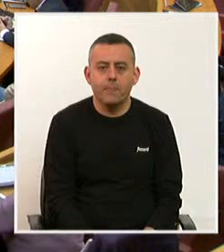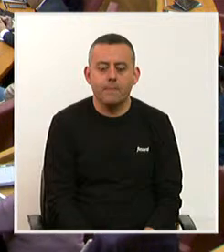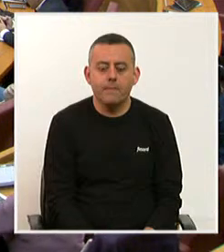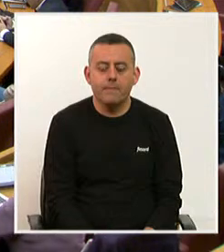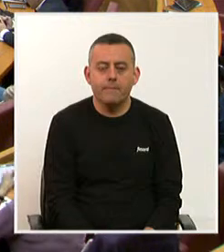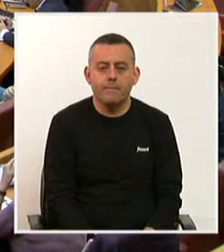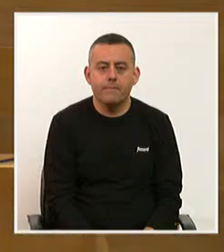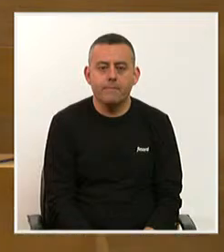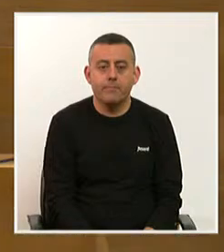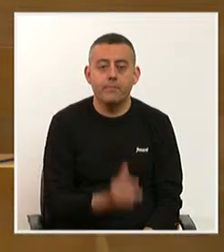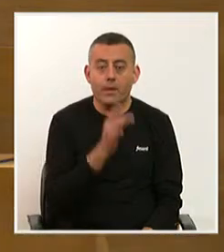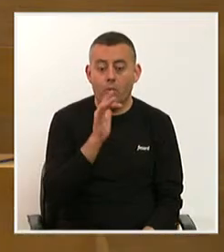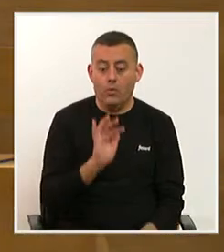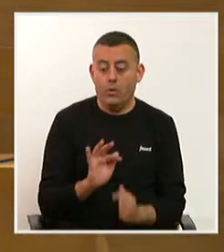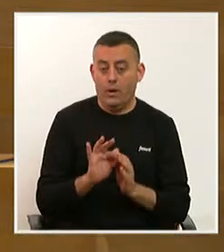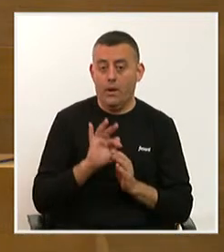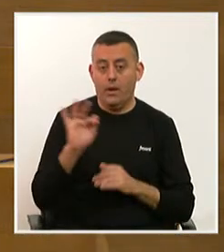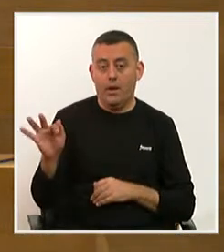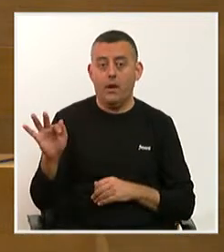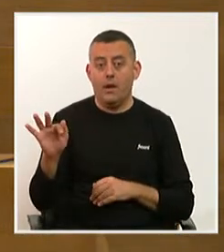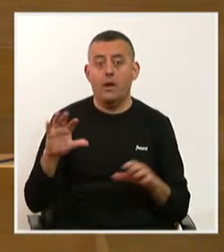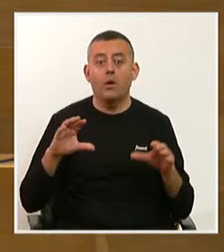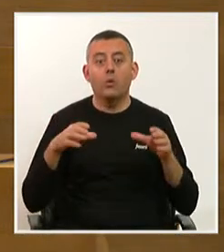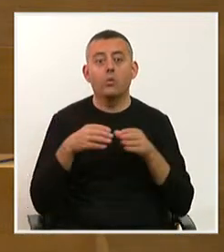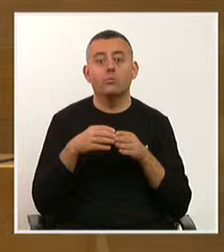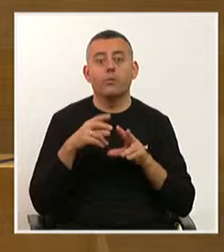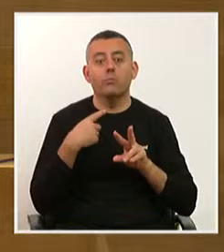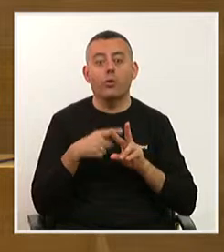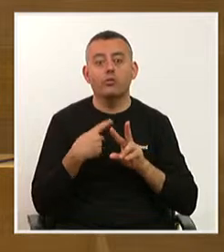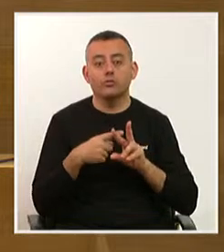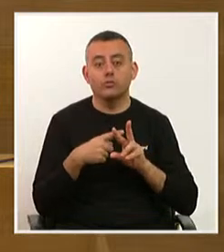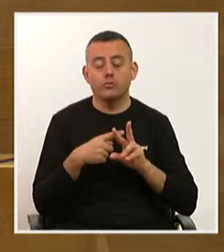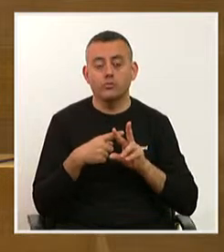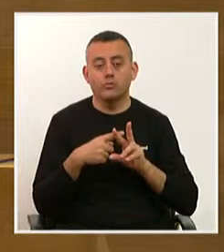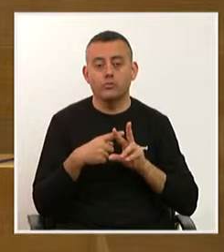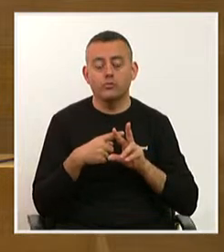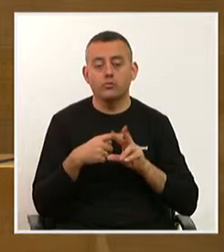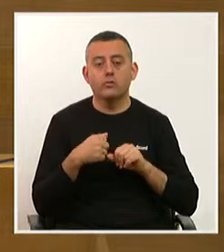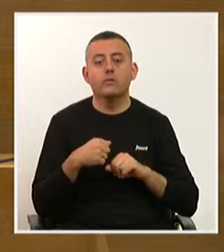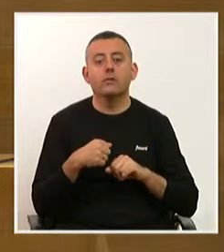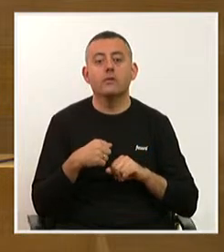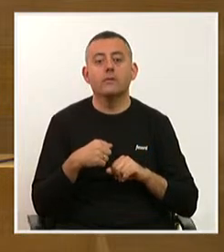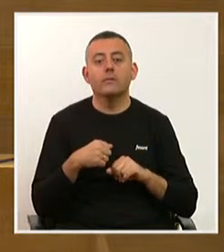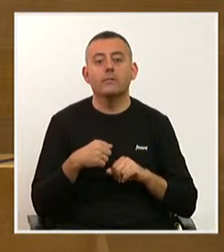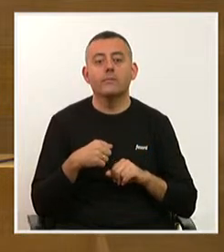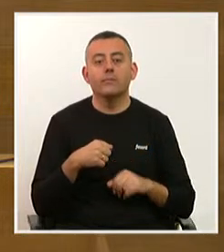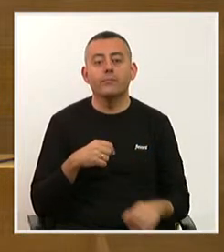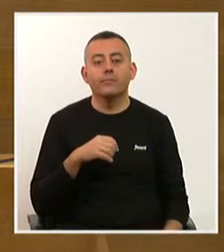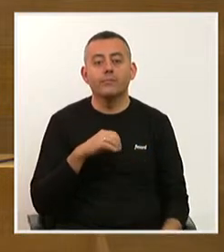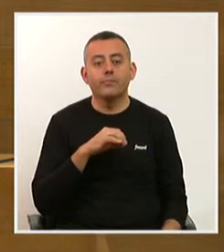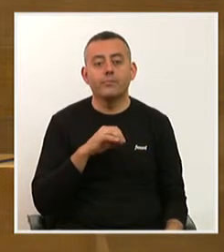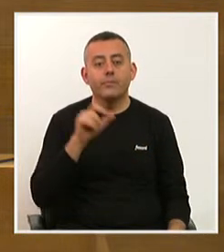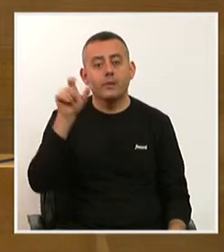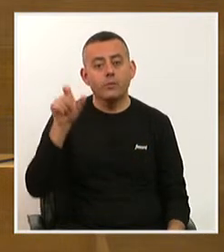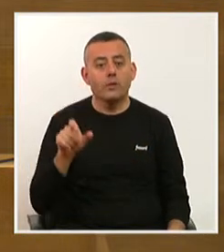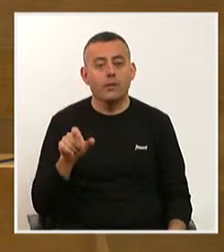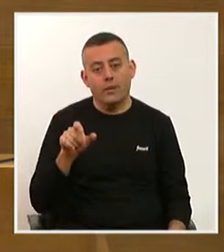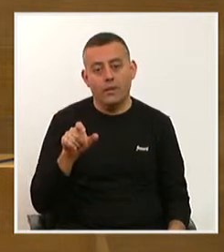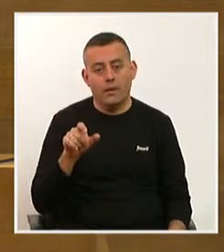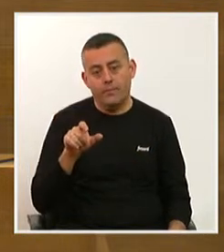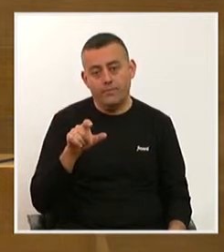tiene la palabra ahora por el grupo parlamentario vox cortes valencianas la ilustre diputada Julia